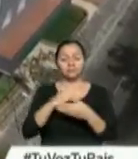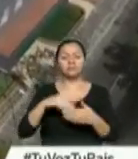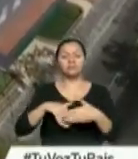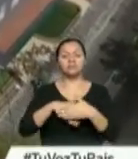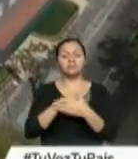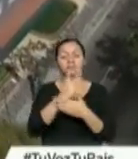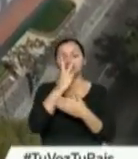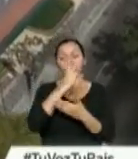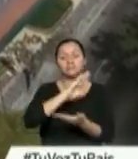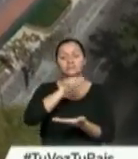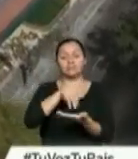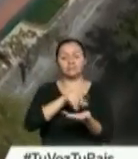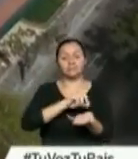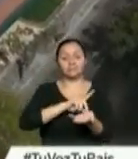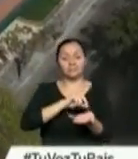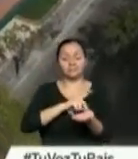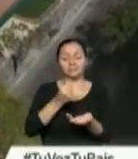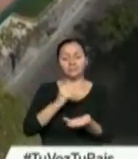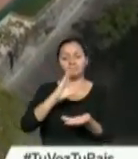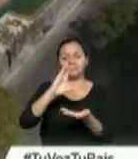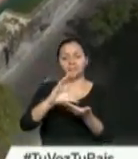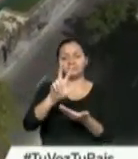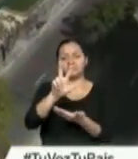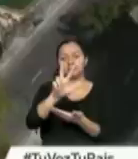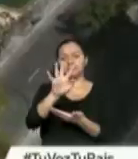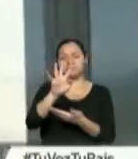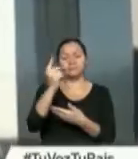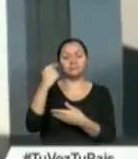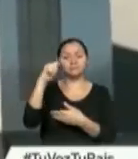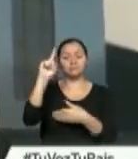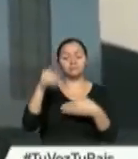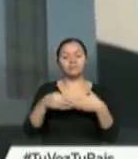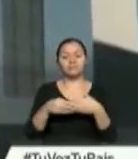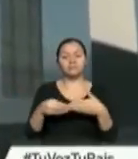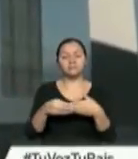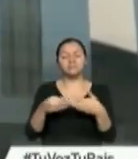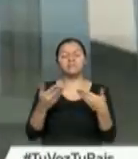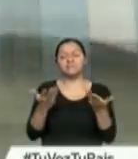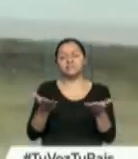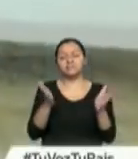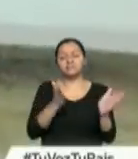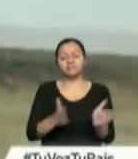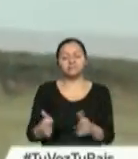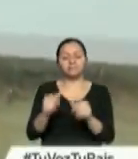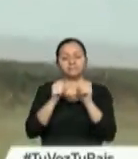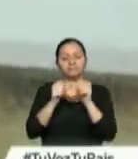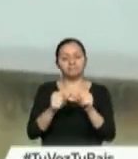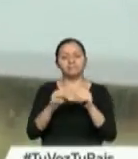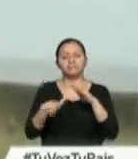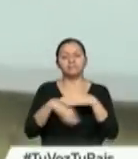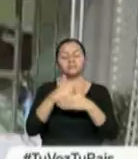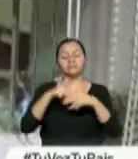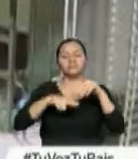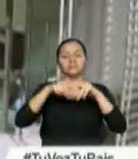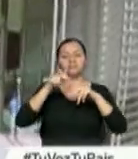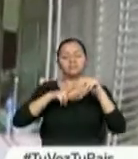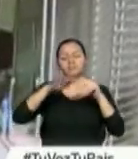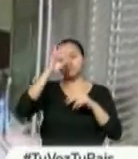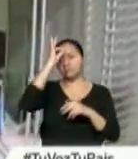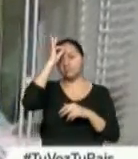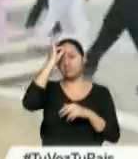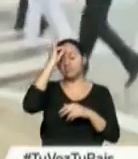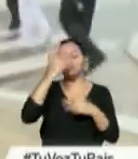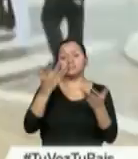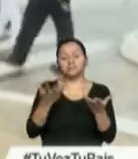centro médico, cuya inversión supera los $34 millones, es parte del plan intensivo de la nueva infraestructura hospitalaria